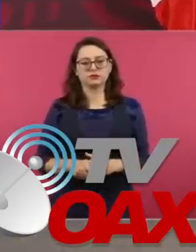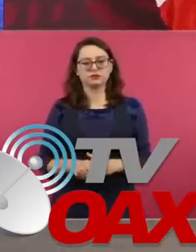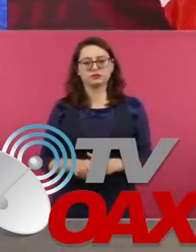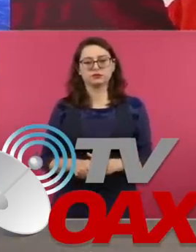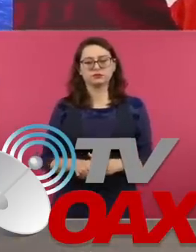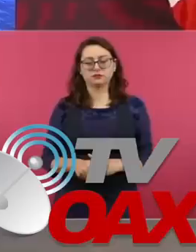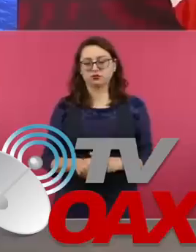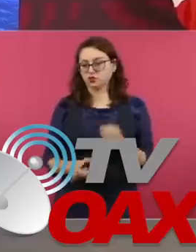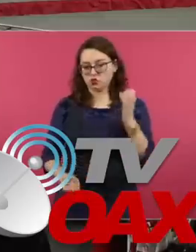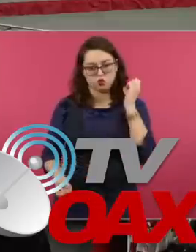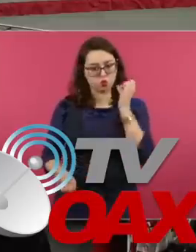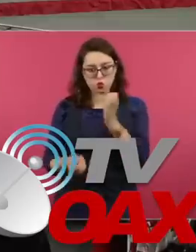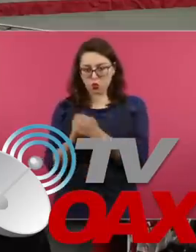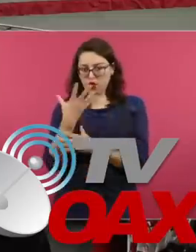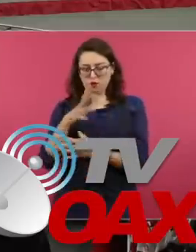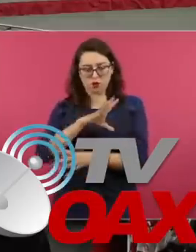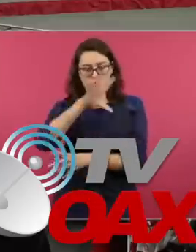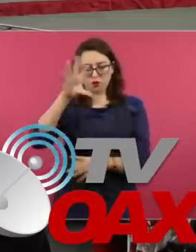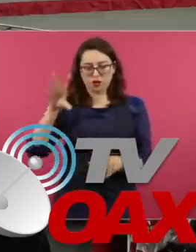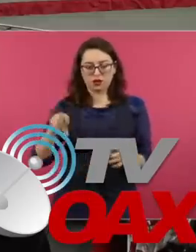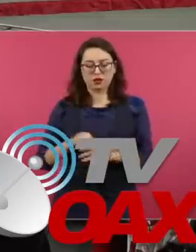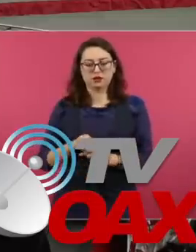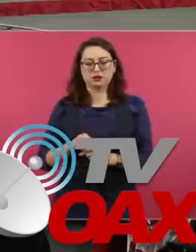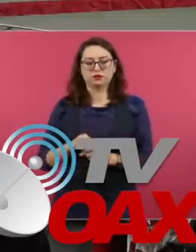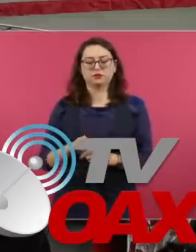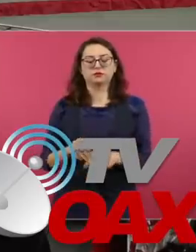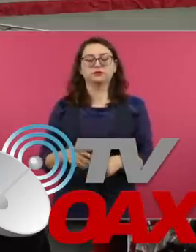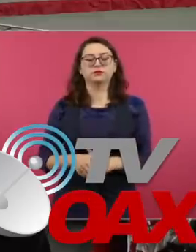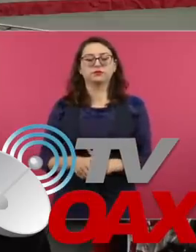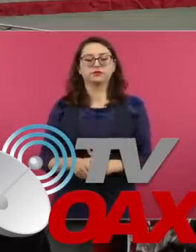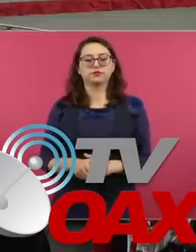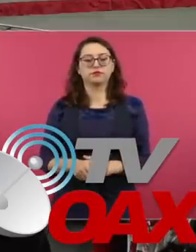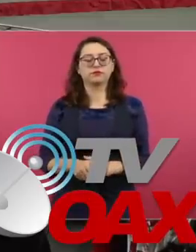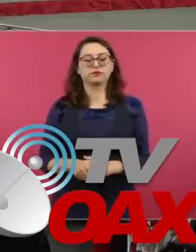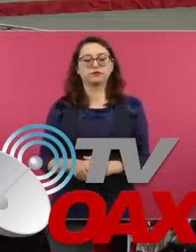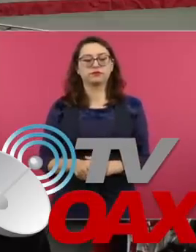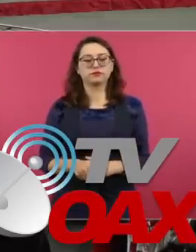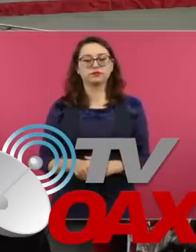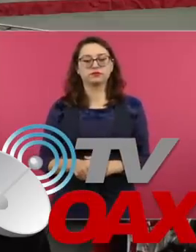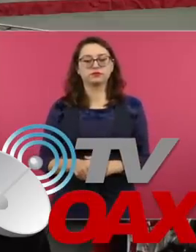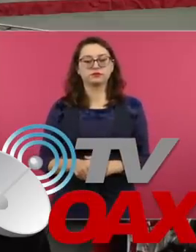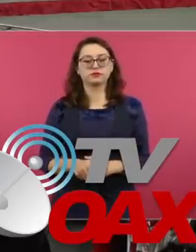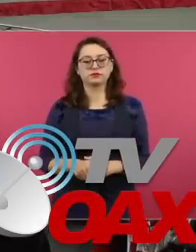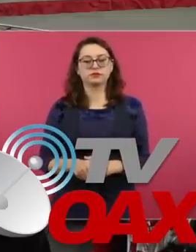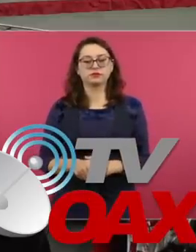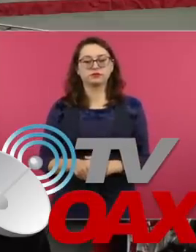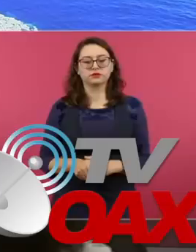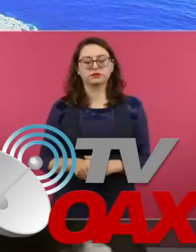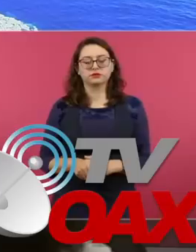Este es nuevo. A ver, amplíalo. Este tiene